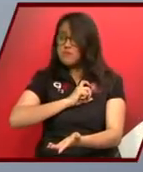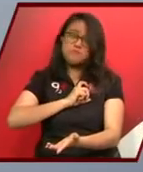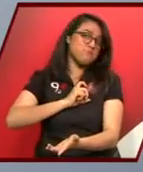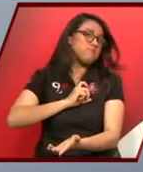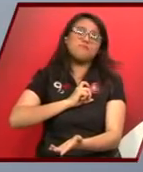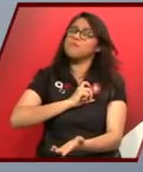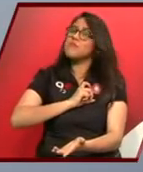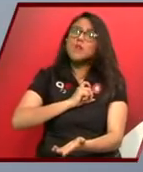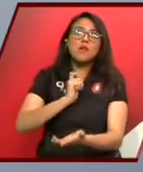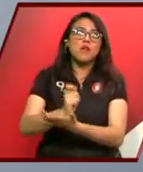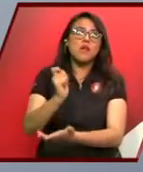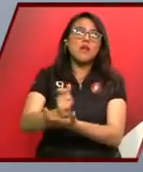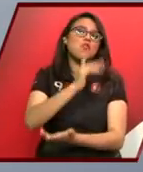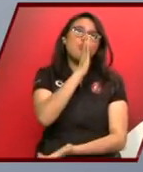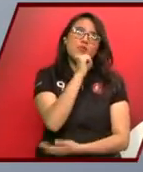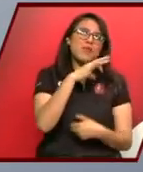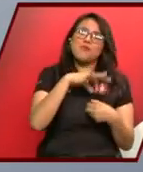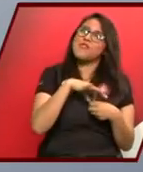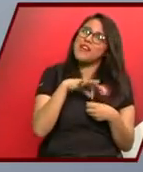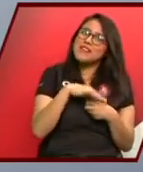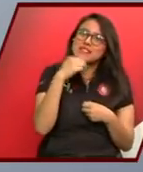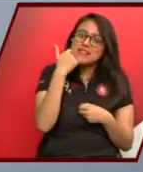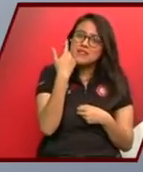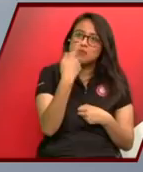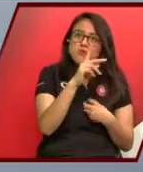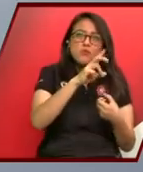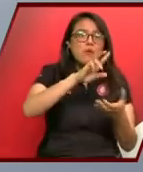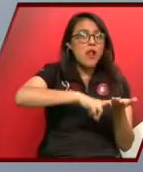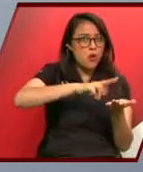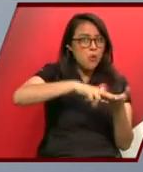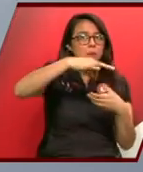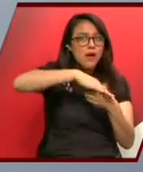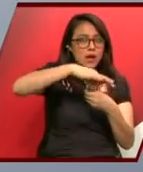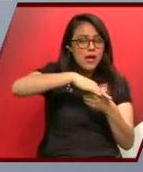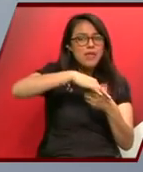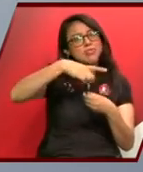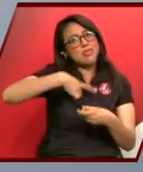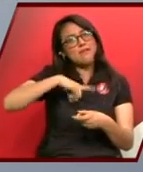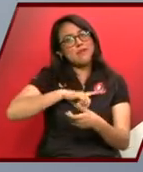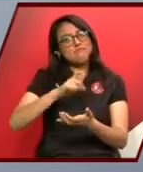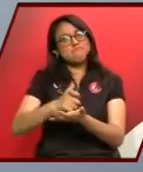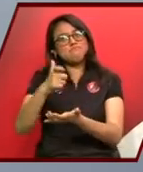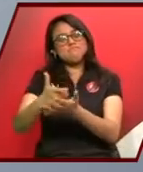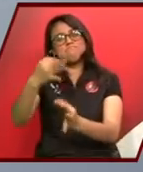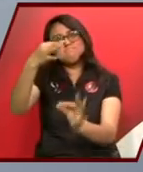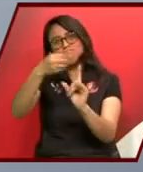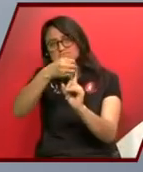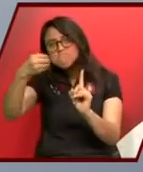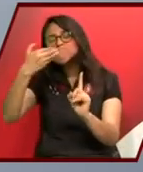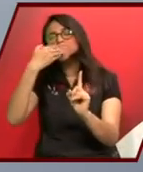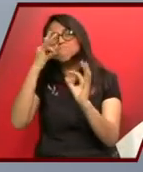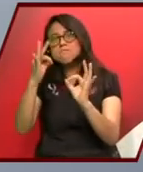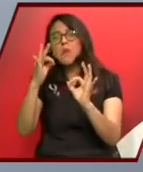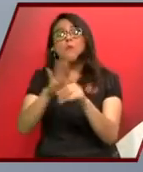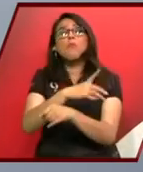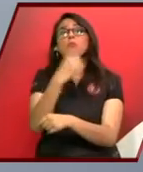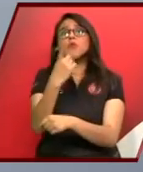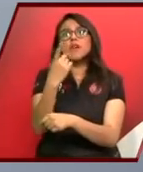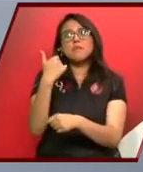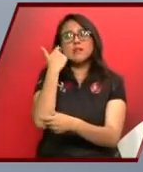no pueden votar. Entonces, si quieren ellos que su voto valga, pues tienen que pagar, porque aquí el que paga